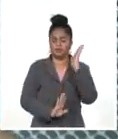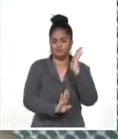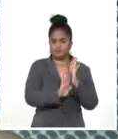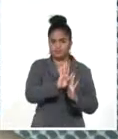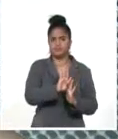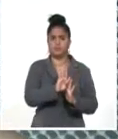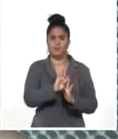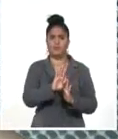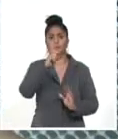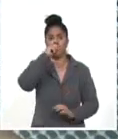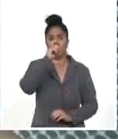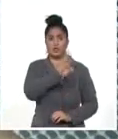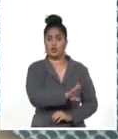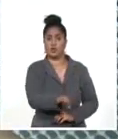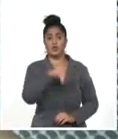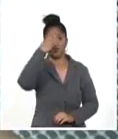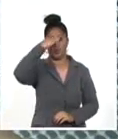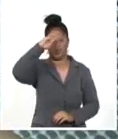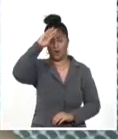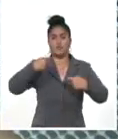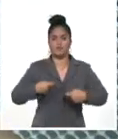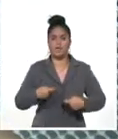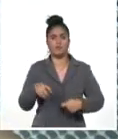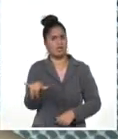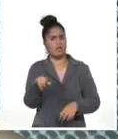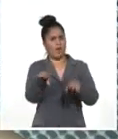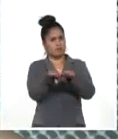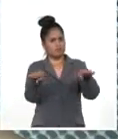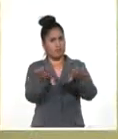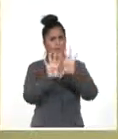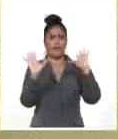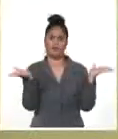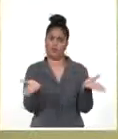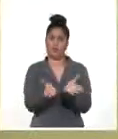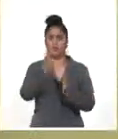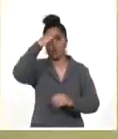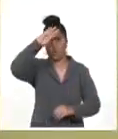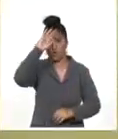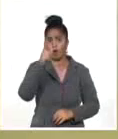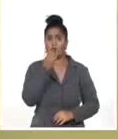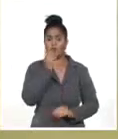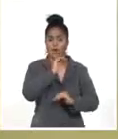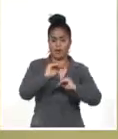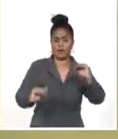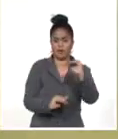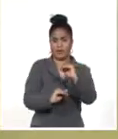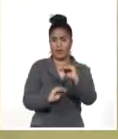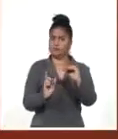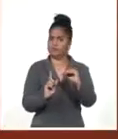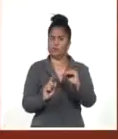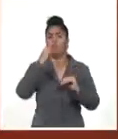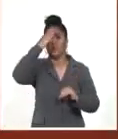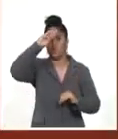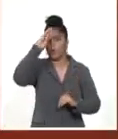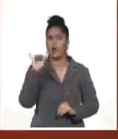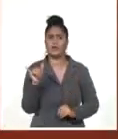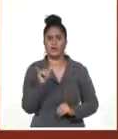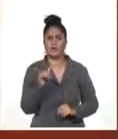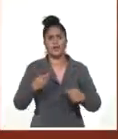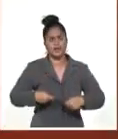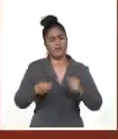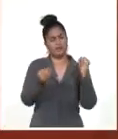cubanos no son menos. Entonces, eso es lo que yo quería, abrir espacios de este tipo donde se fomente la autonomía,